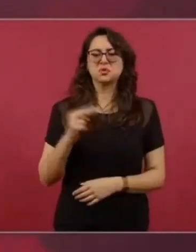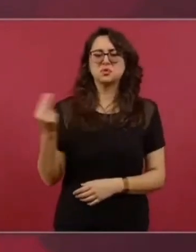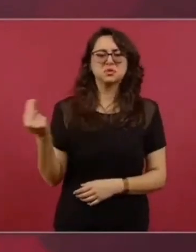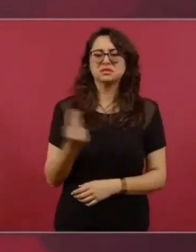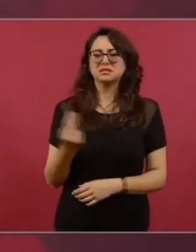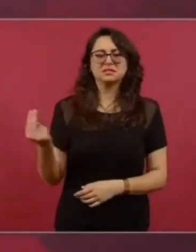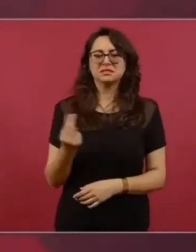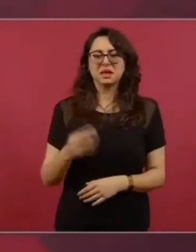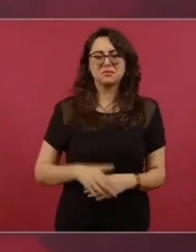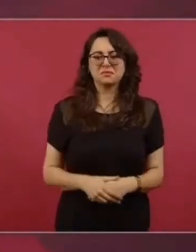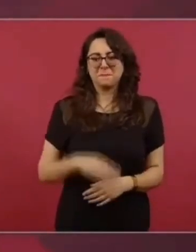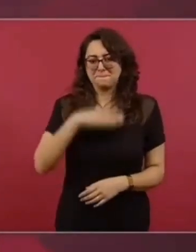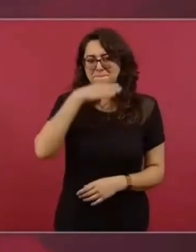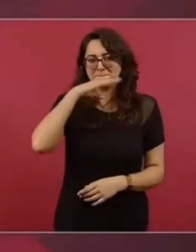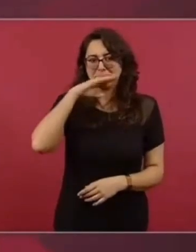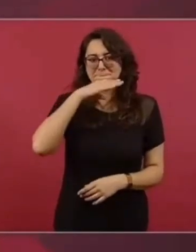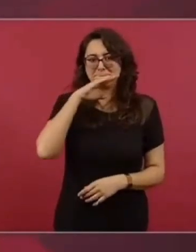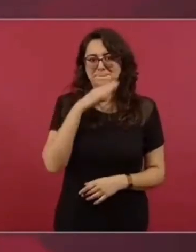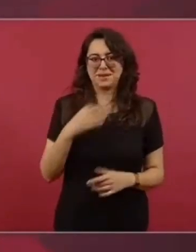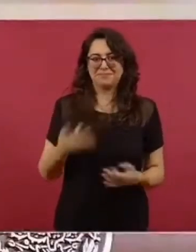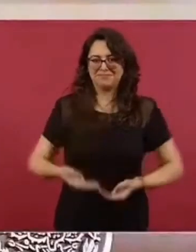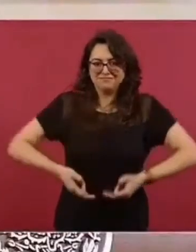El maíz es originario de México.